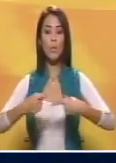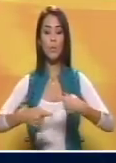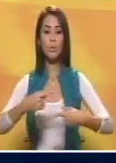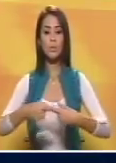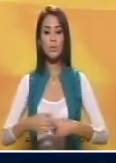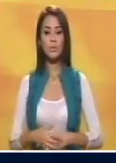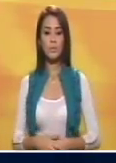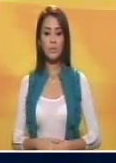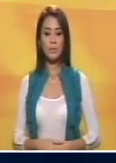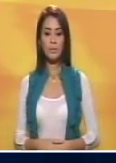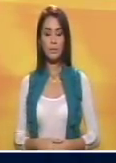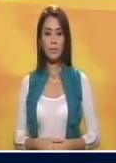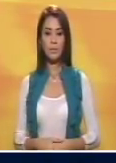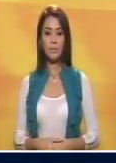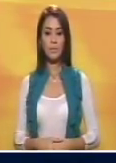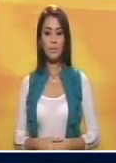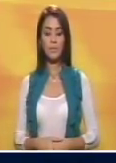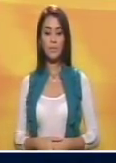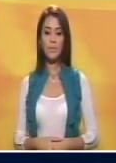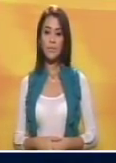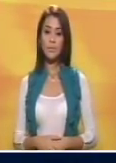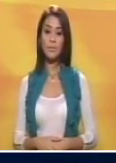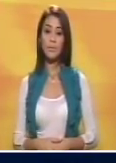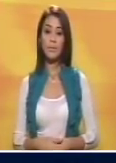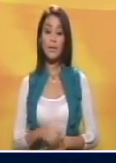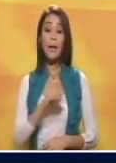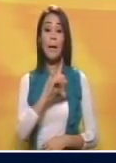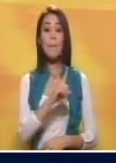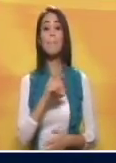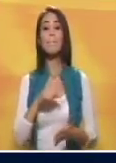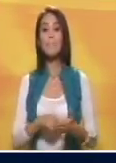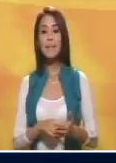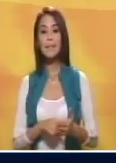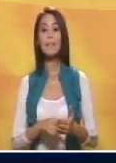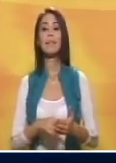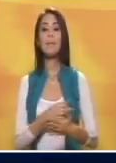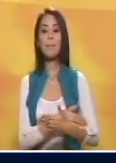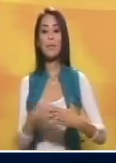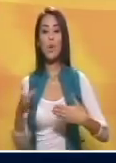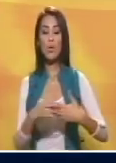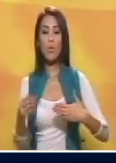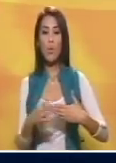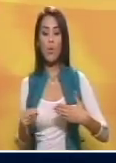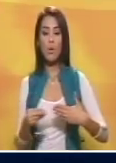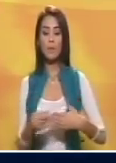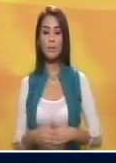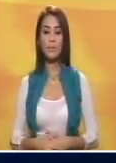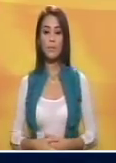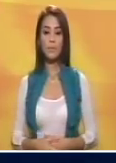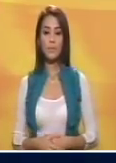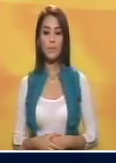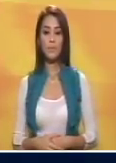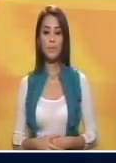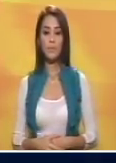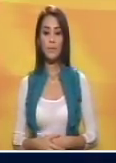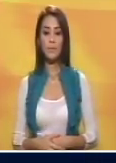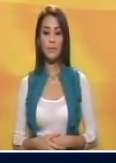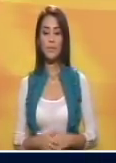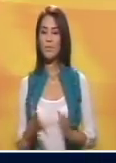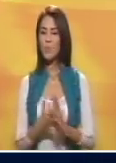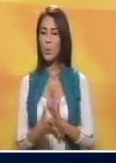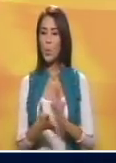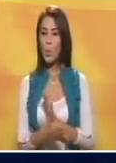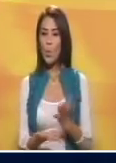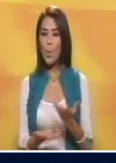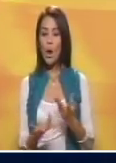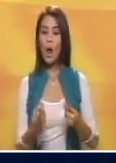a crecer. Eso son $1,000 millones libres de polvo y paja, como se dice, que van directo, mira,